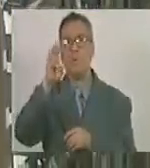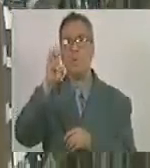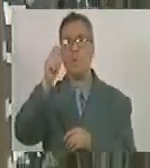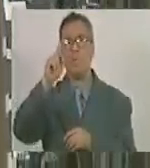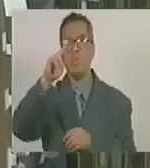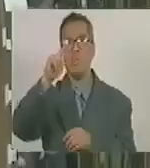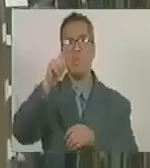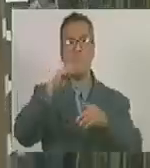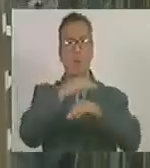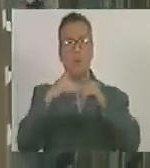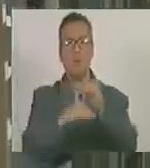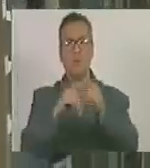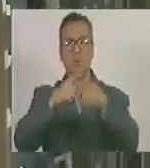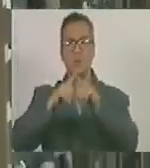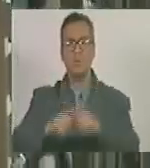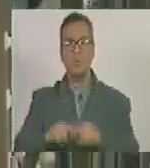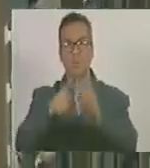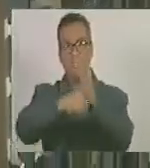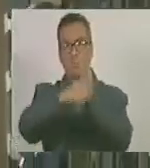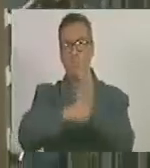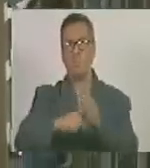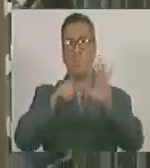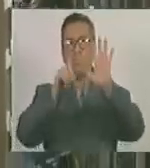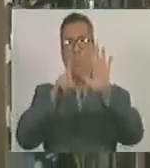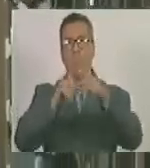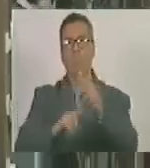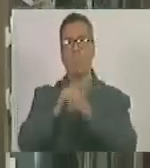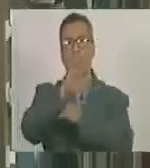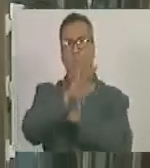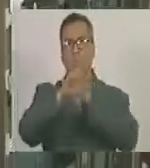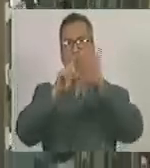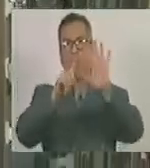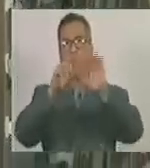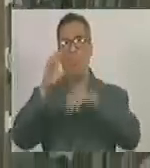Herrera, titular de la cédula de identidad